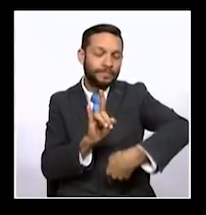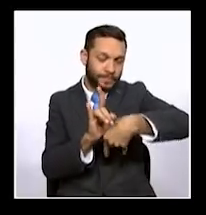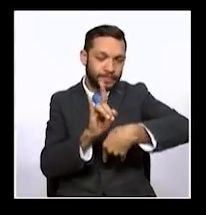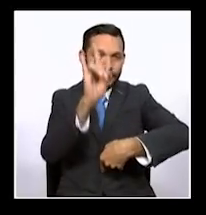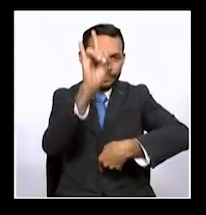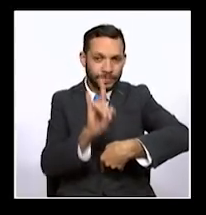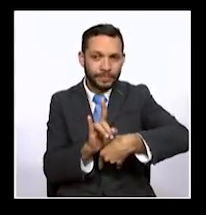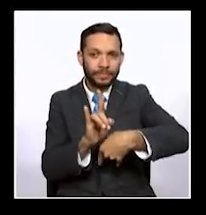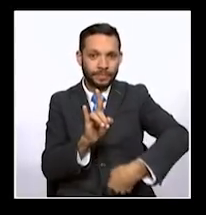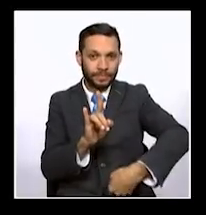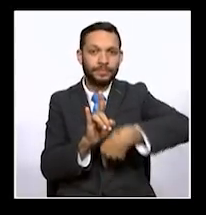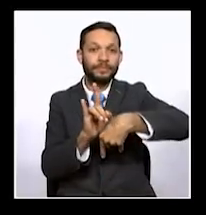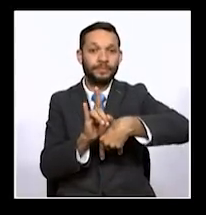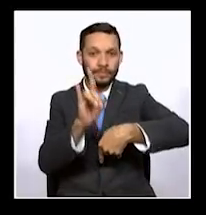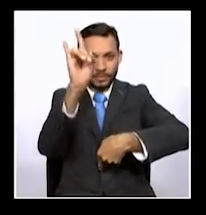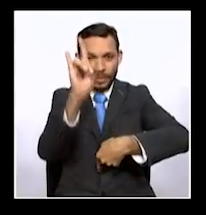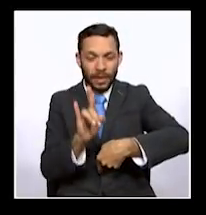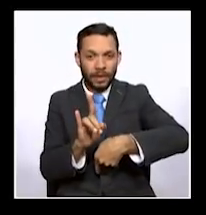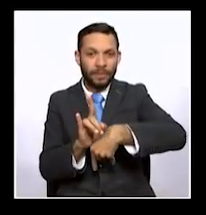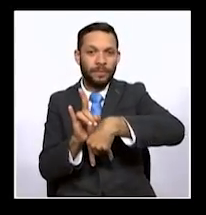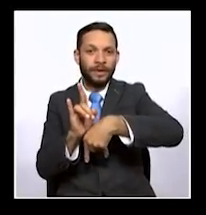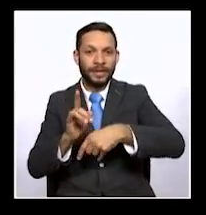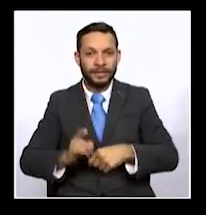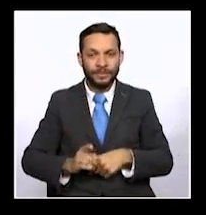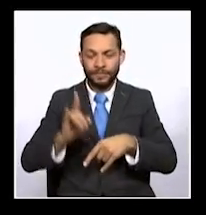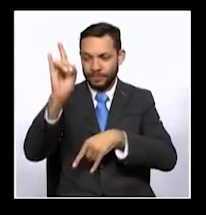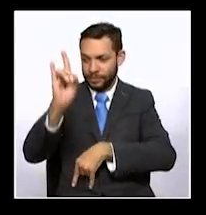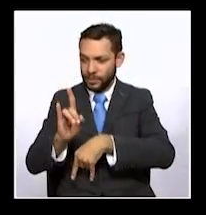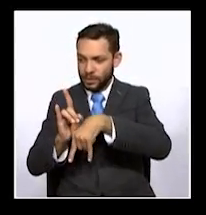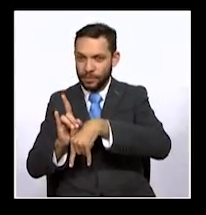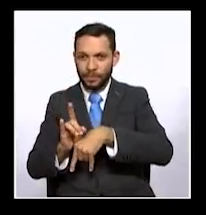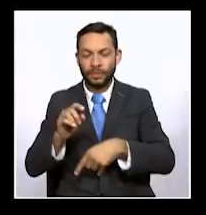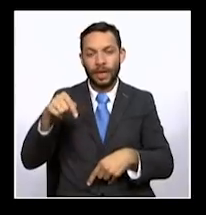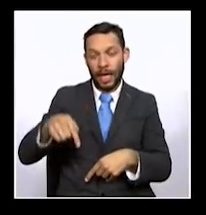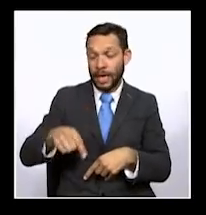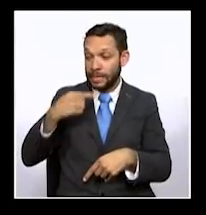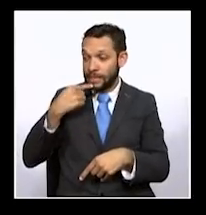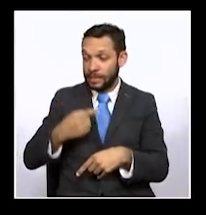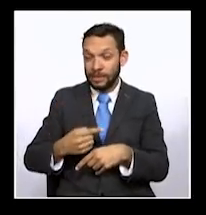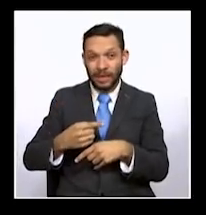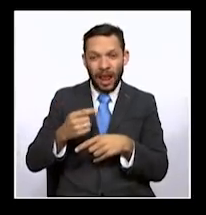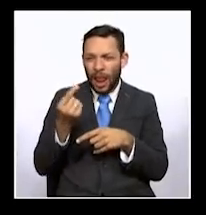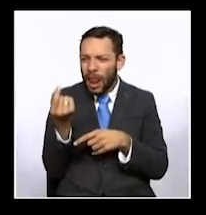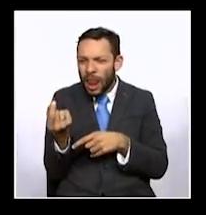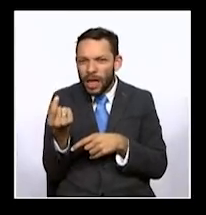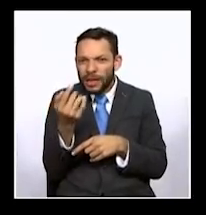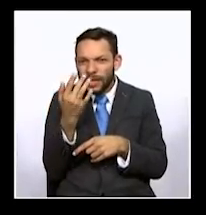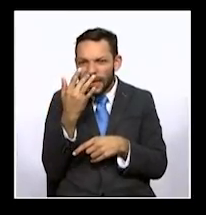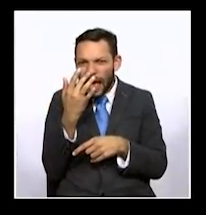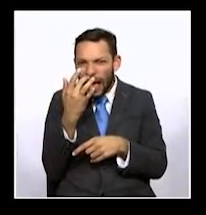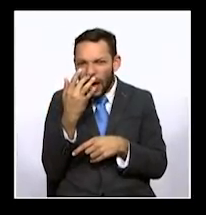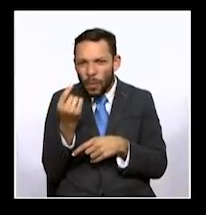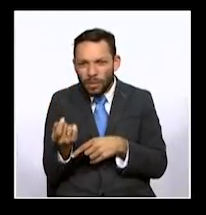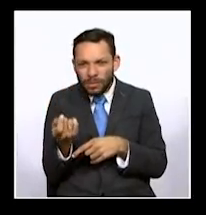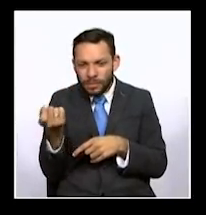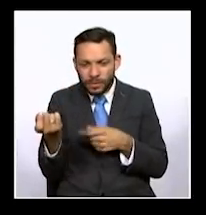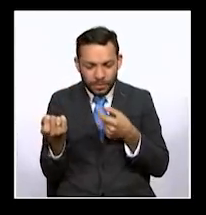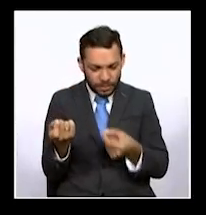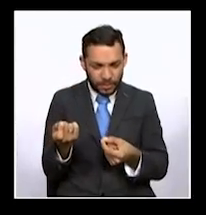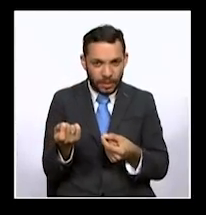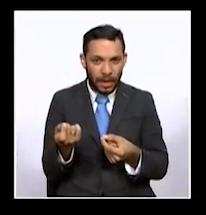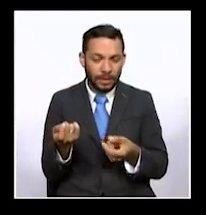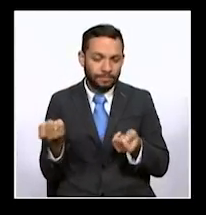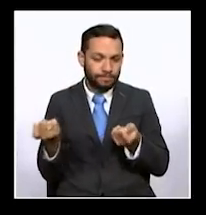ahí vemos los cuernos posterior y anterior del menisco lateral, que son los dos triangulitos negros que se ven en la unión entre el fémur y la